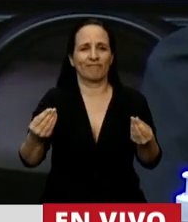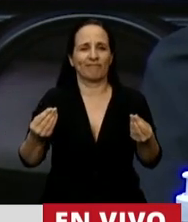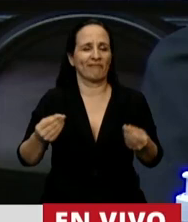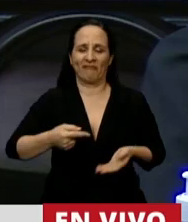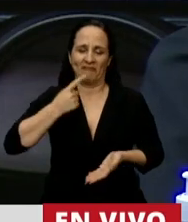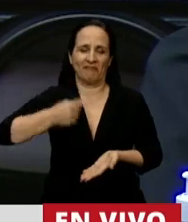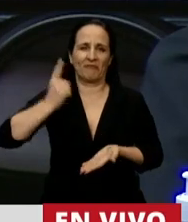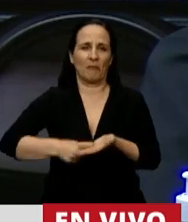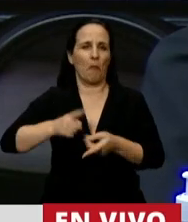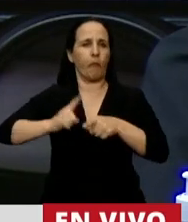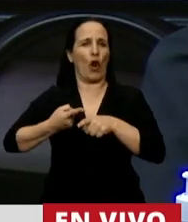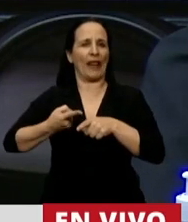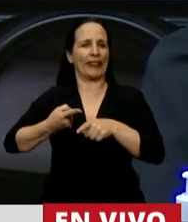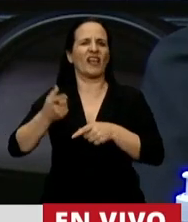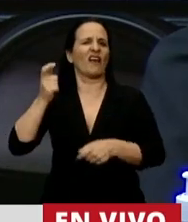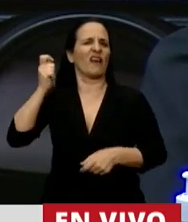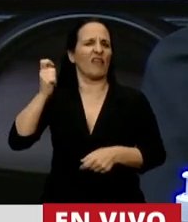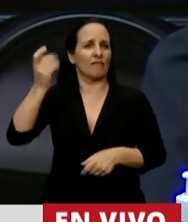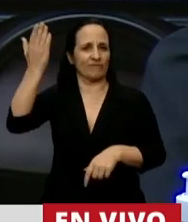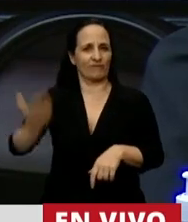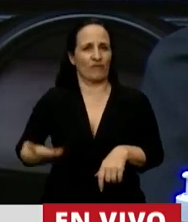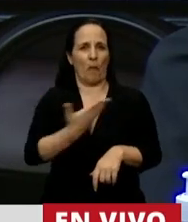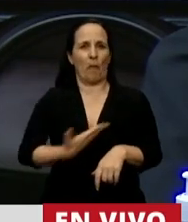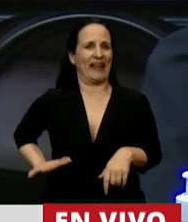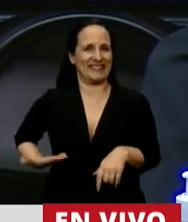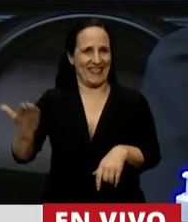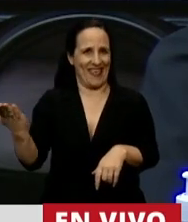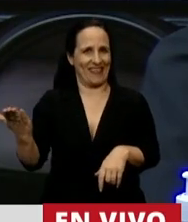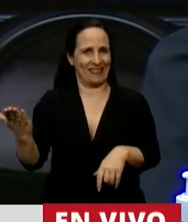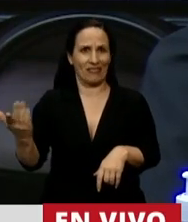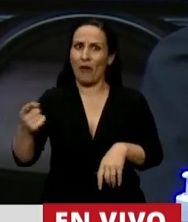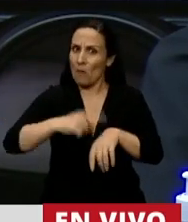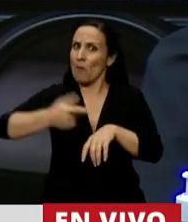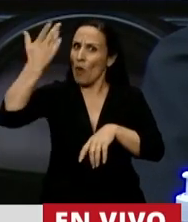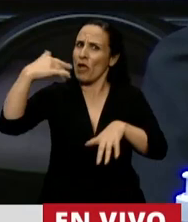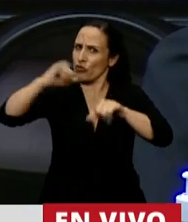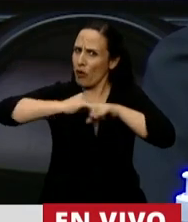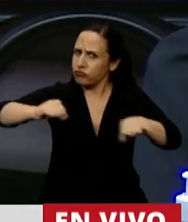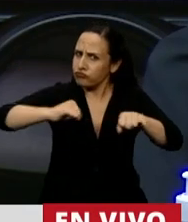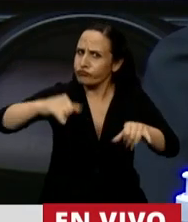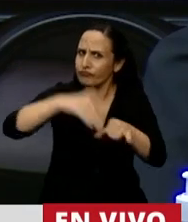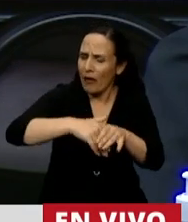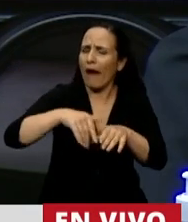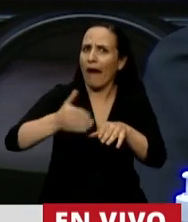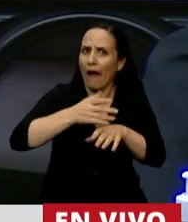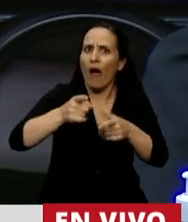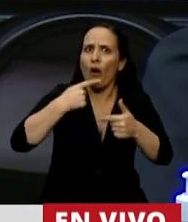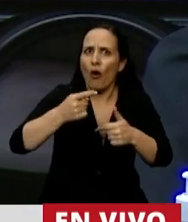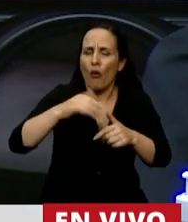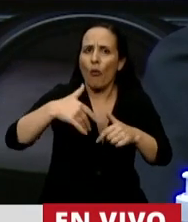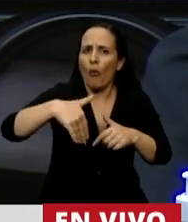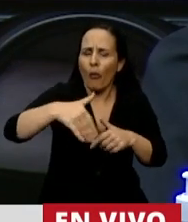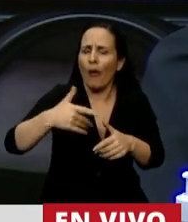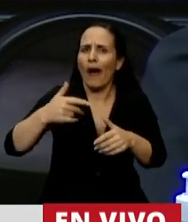política fue de nuestro presidente, que en la campaña nos dijo que iba a traer este tema a este recinto para que se